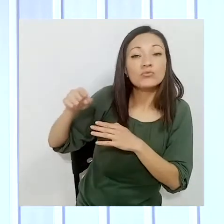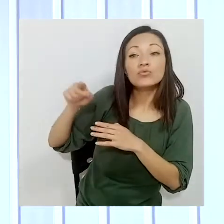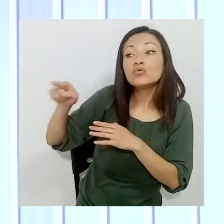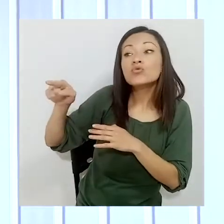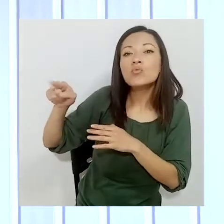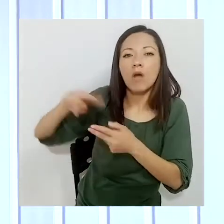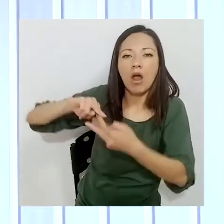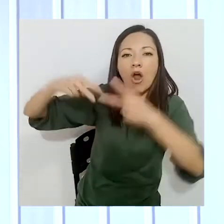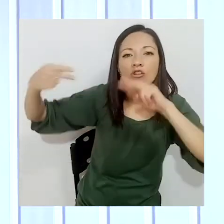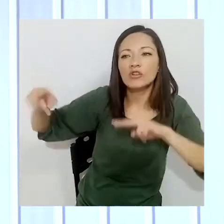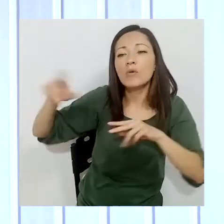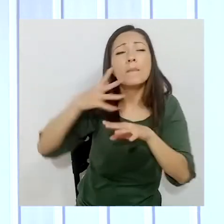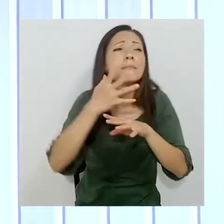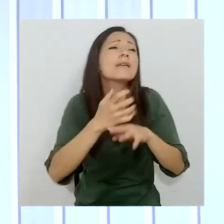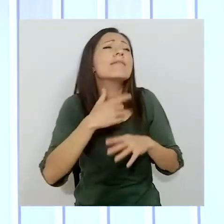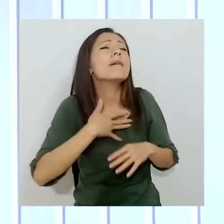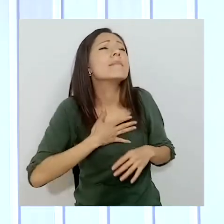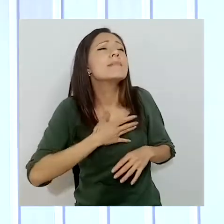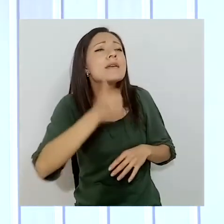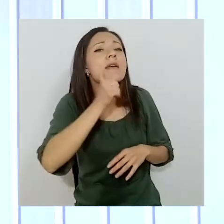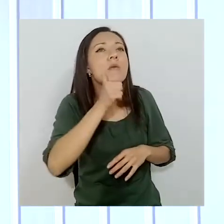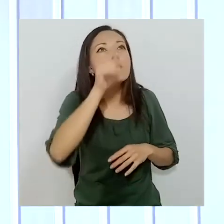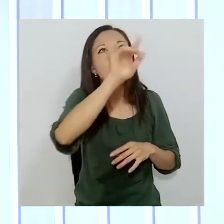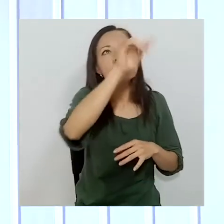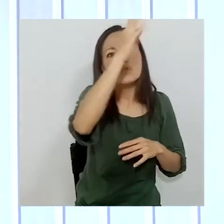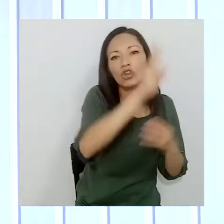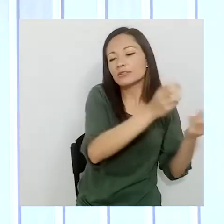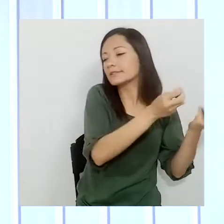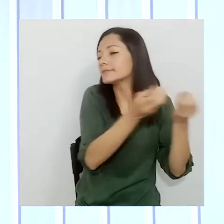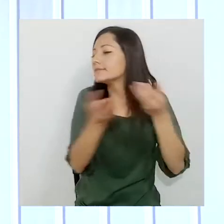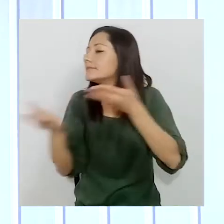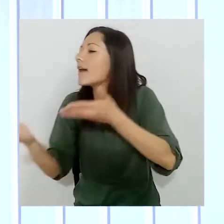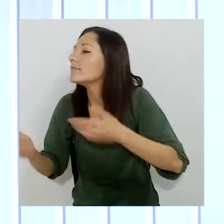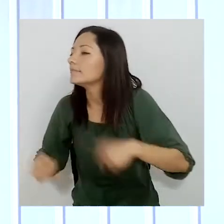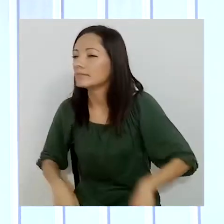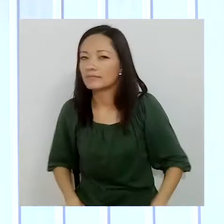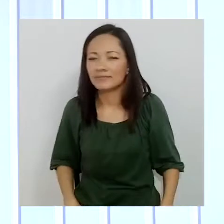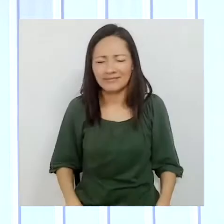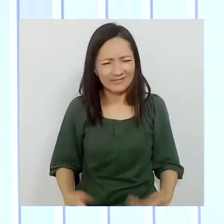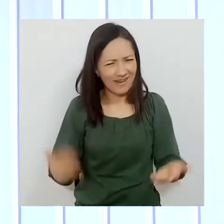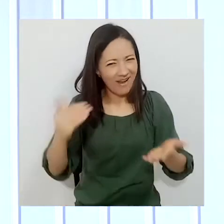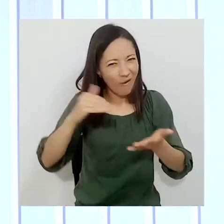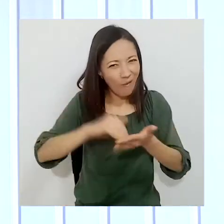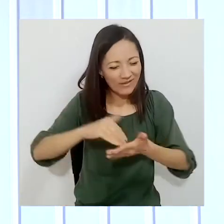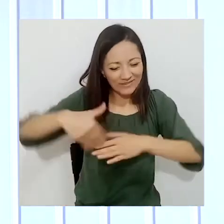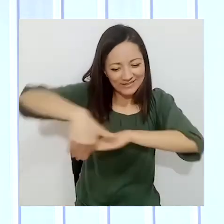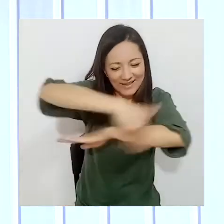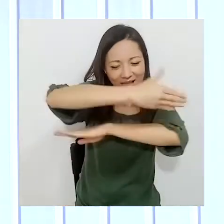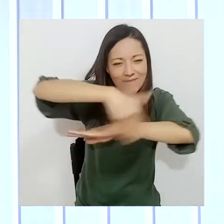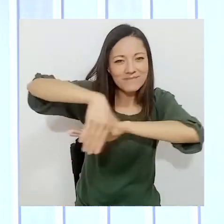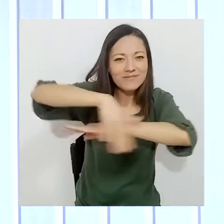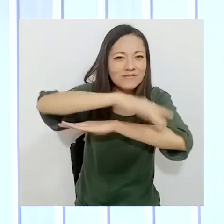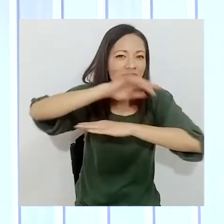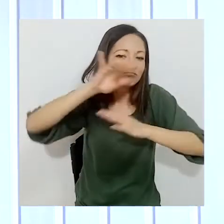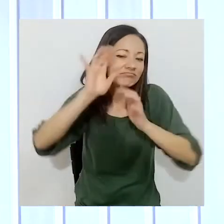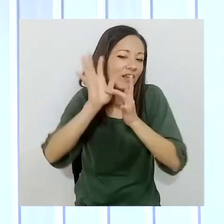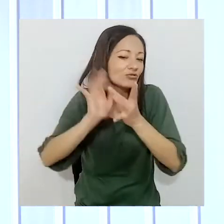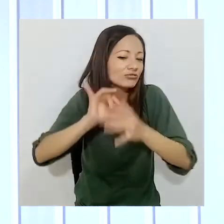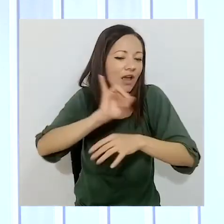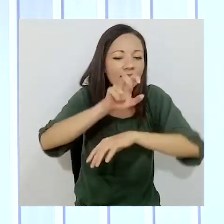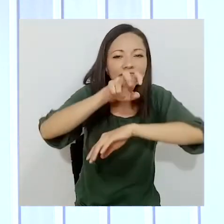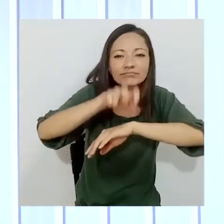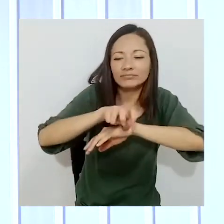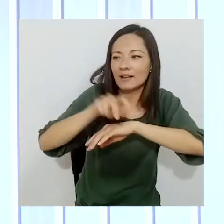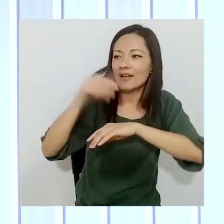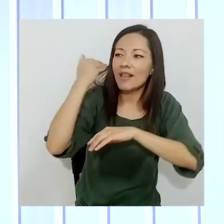nuevo, en el camino, en una circunstancia, hay un encuentro. Y cuando Jesús comienza